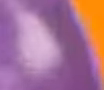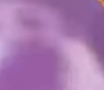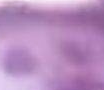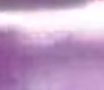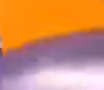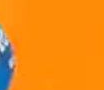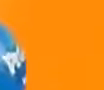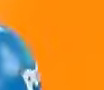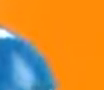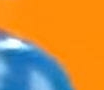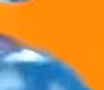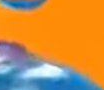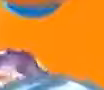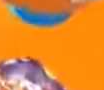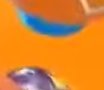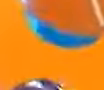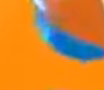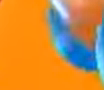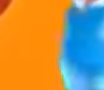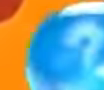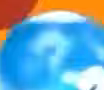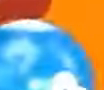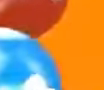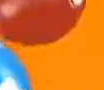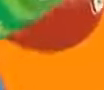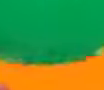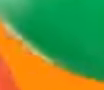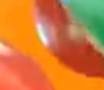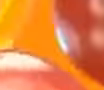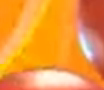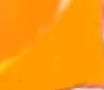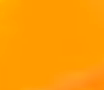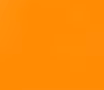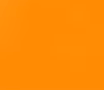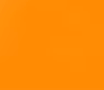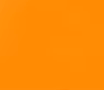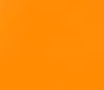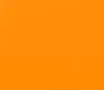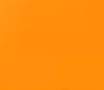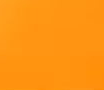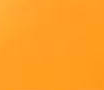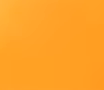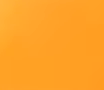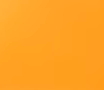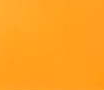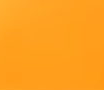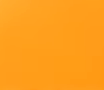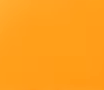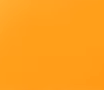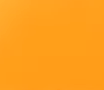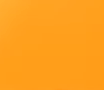Juega creyendo que será posible. Esto fue el sorteo Loto.